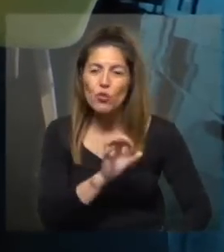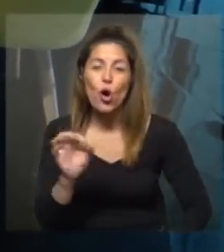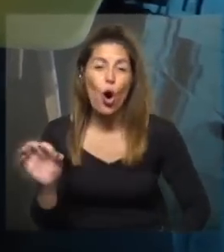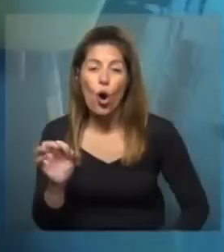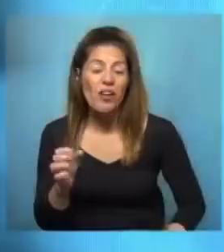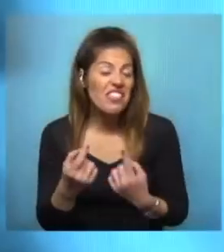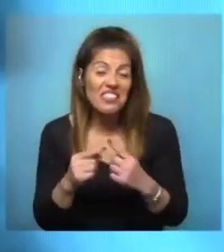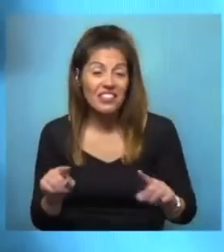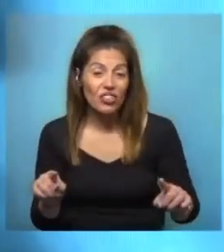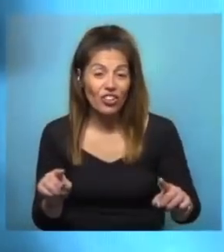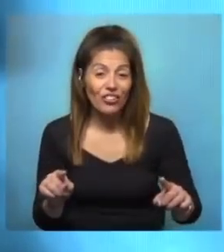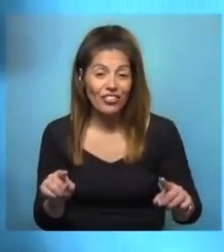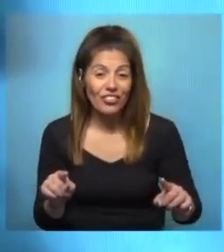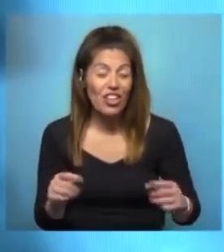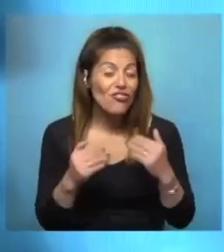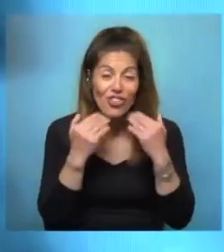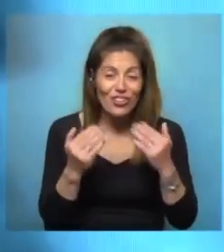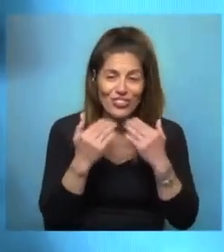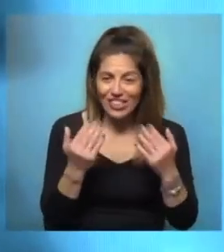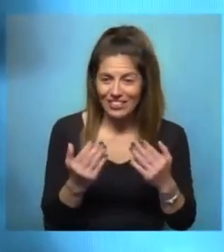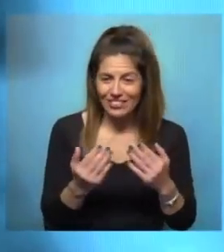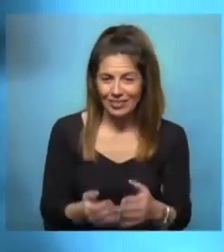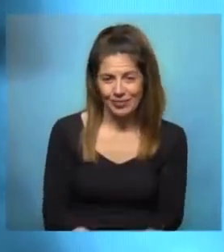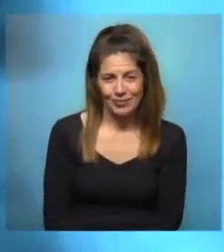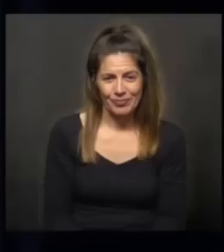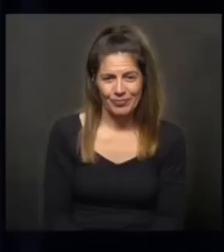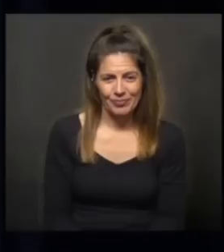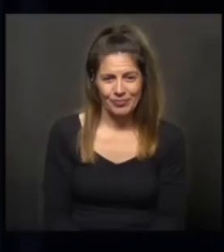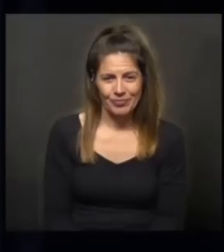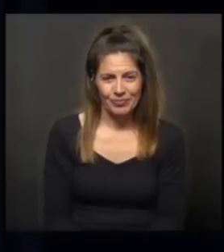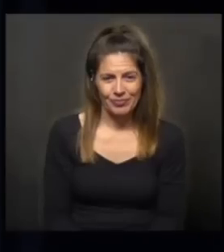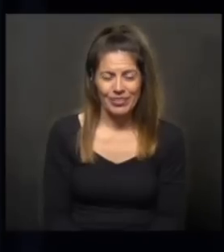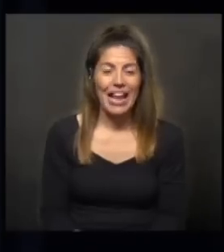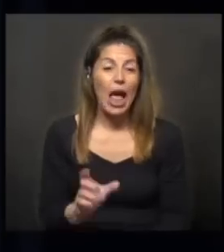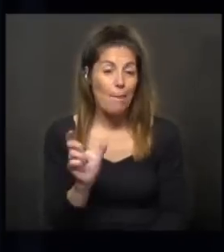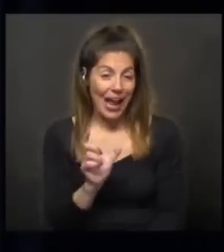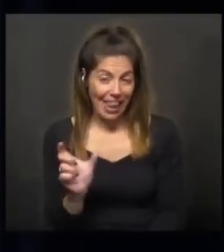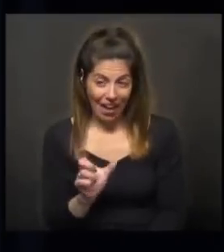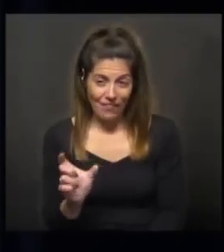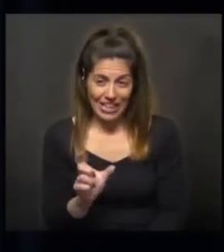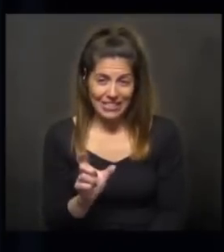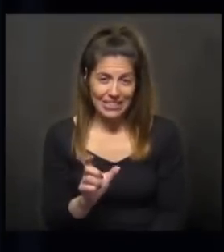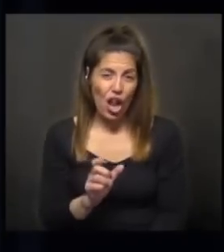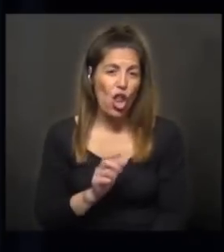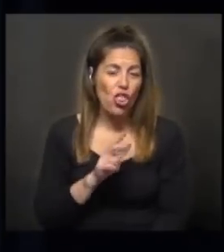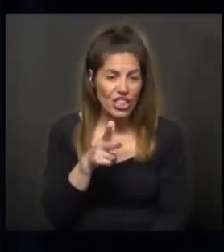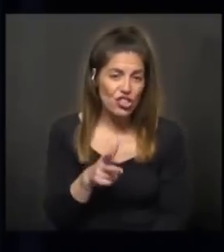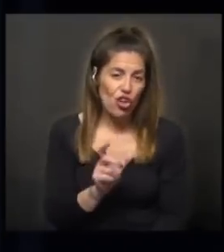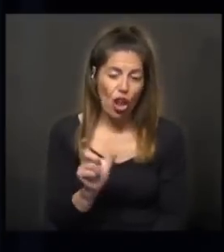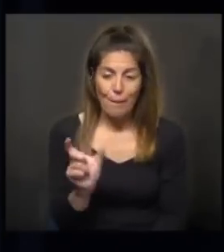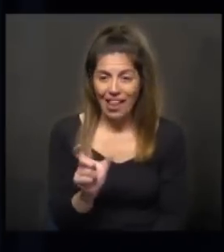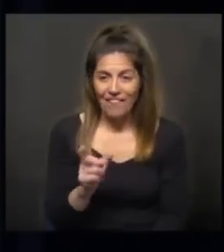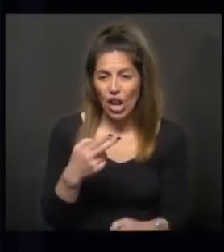es distinto No lo sé las palabras los dichos los nombres